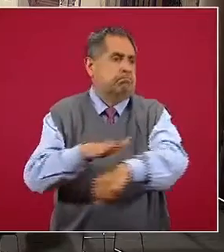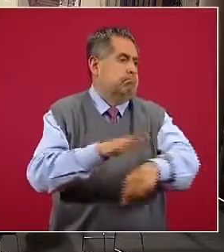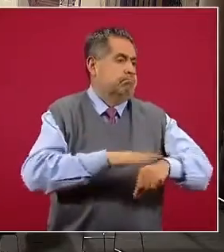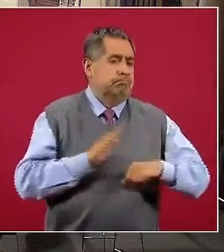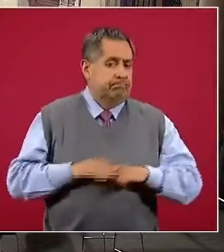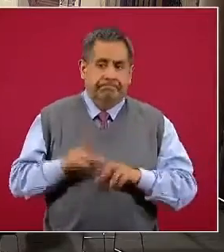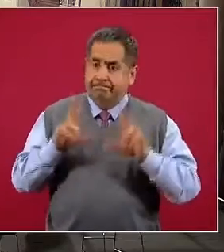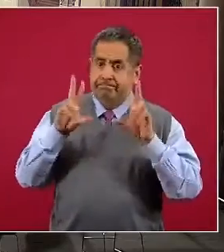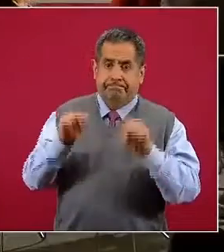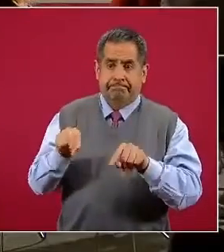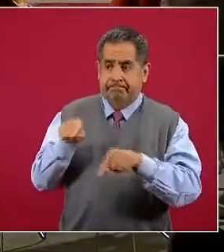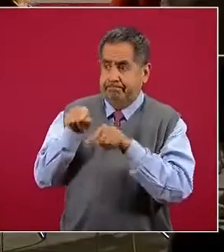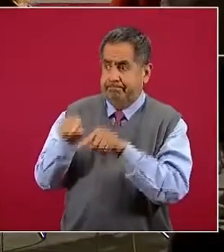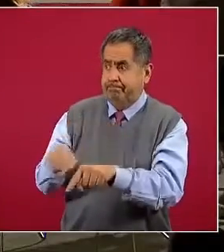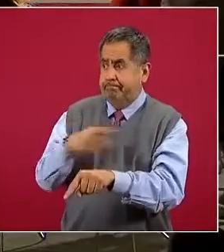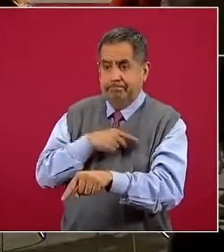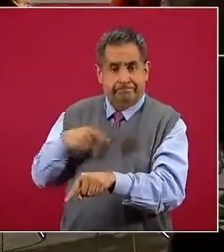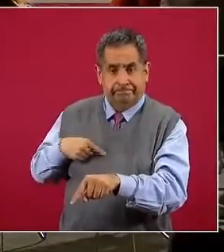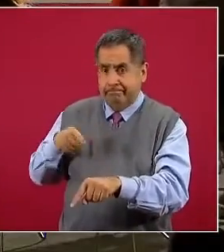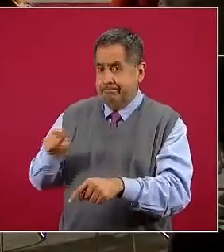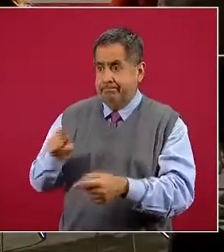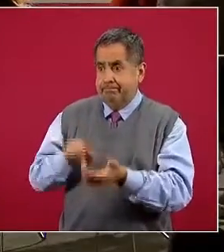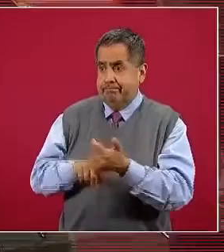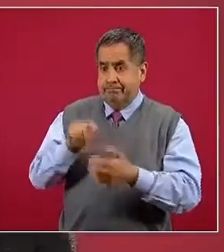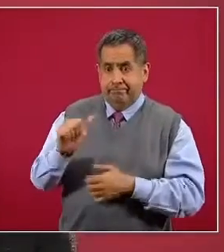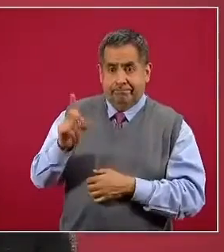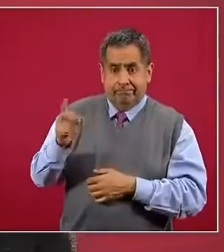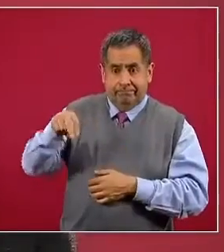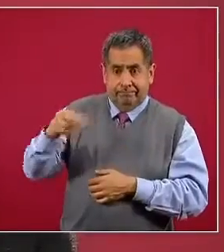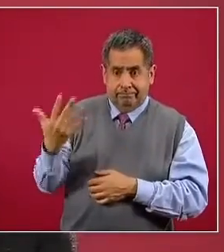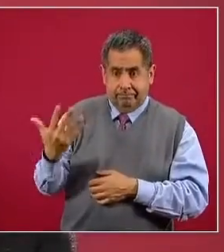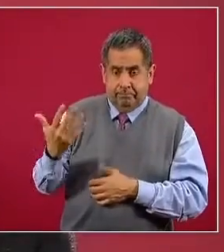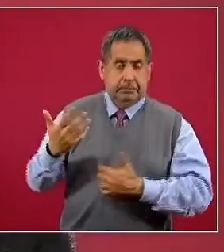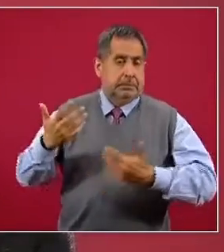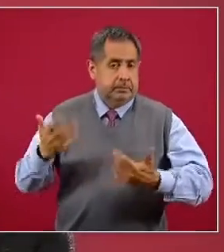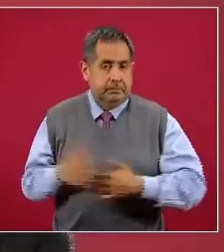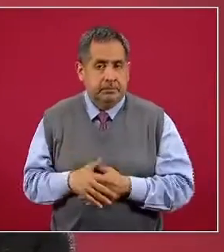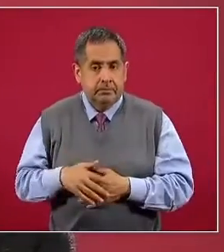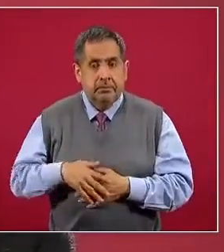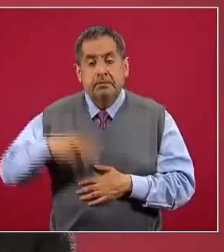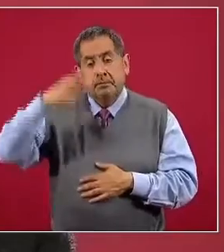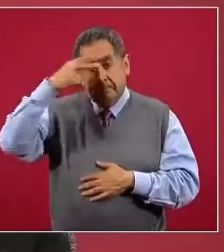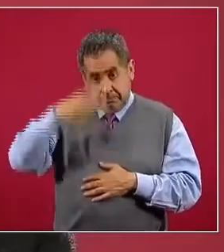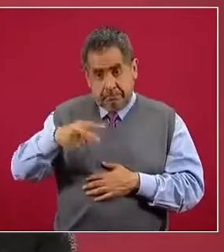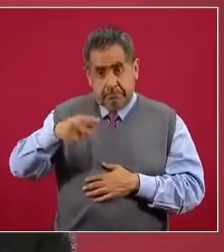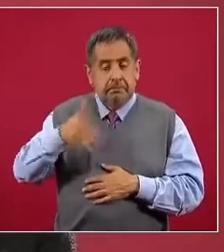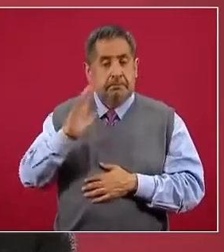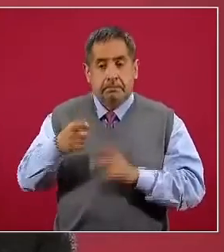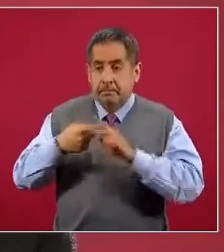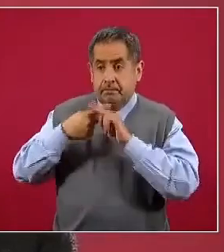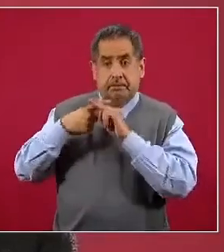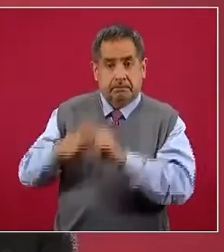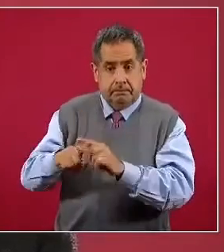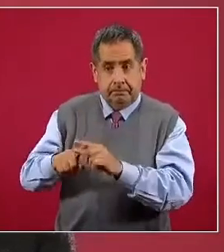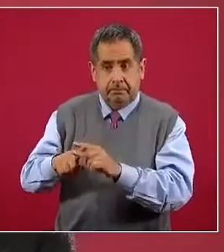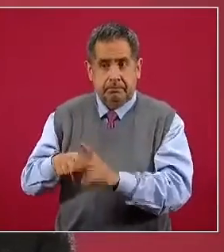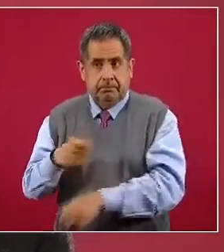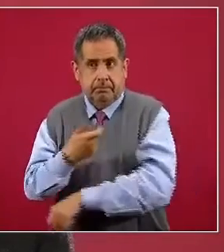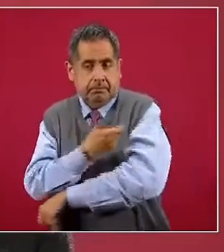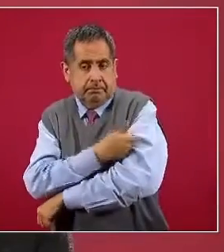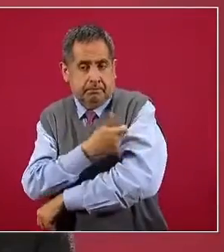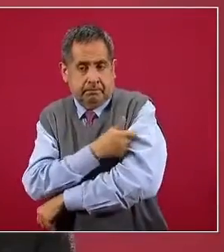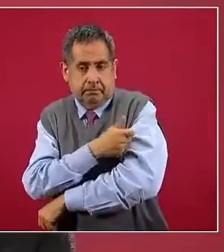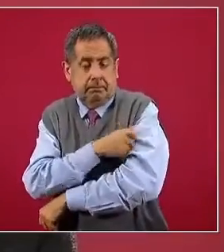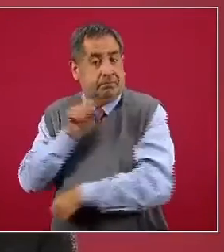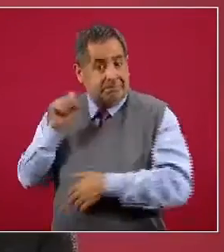considerar que hay que tener precaución con esto. Dado que en México ya inició el ensayo clínico de la vacuna